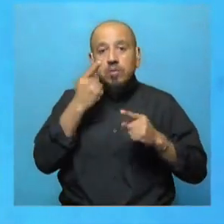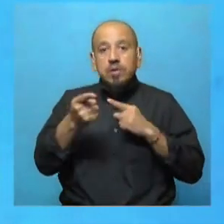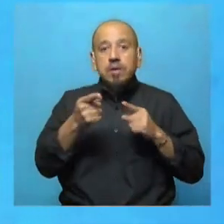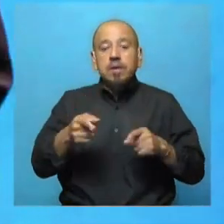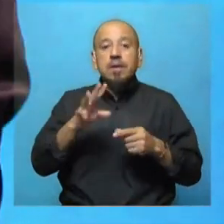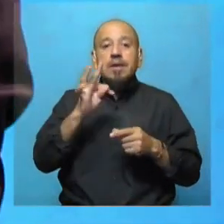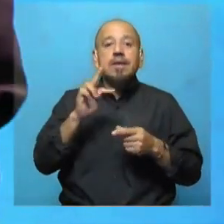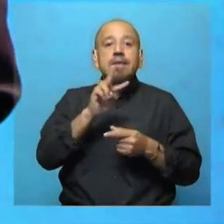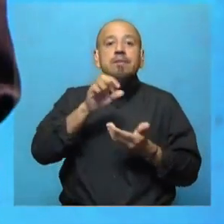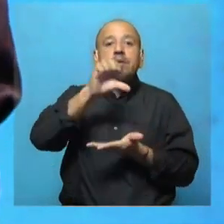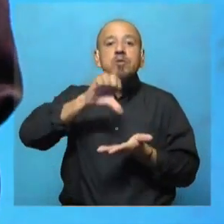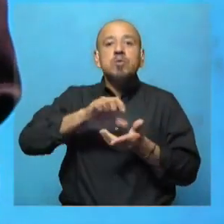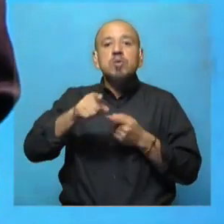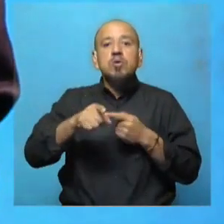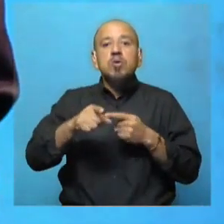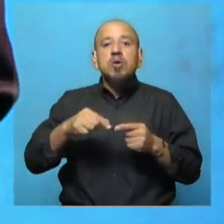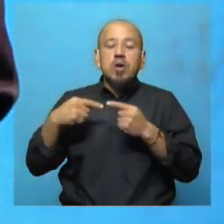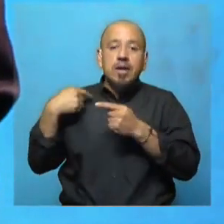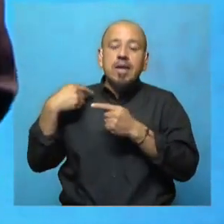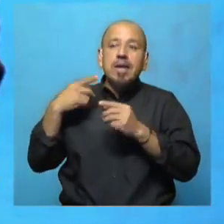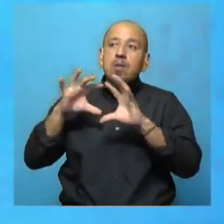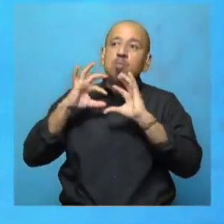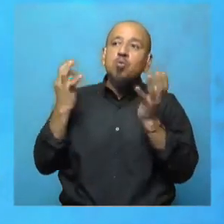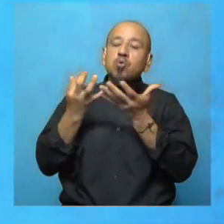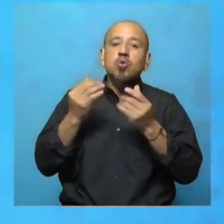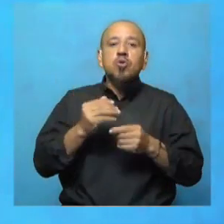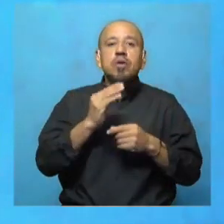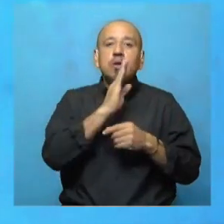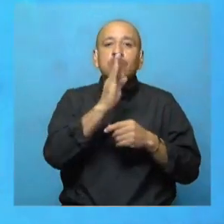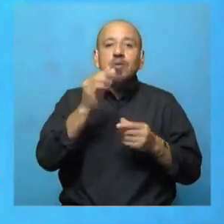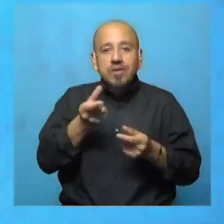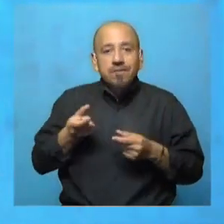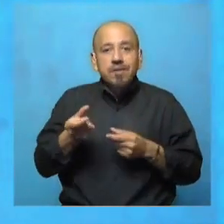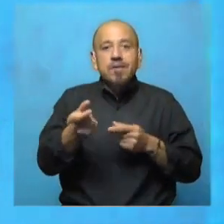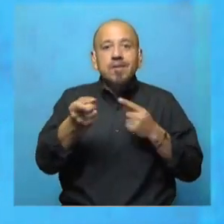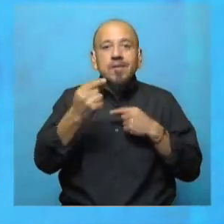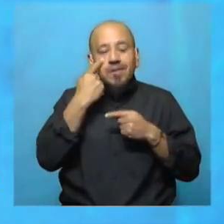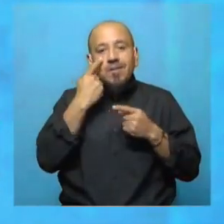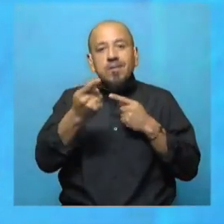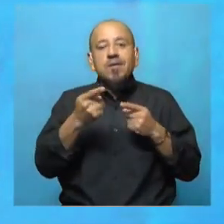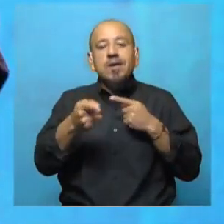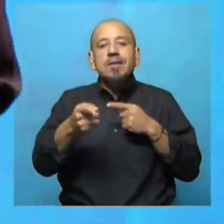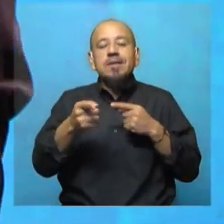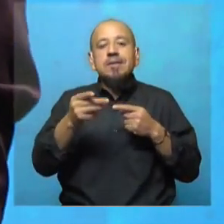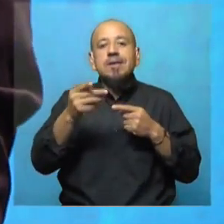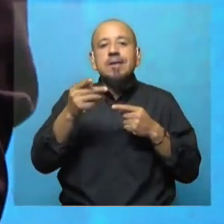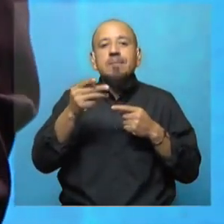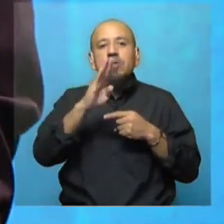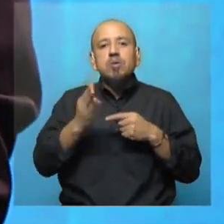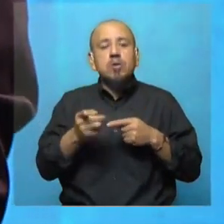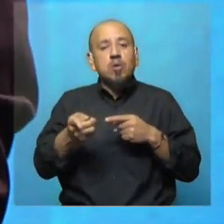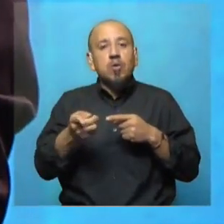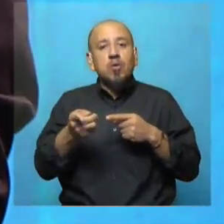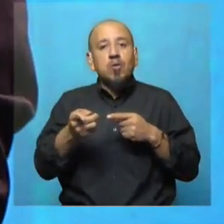en tv ciudad que era la serie El Mundo de los vídeos ahí te vi como te estabas mirando en el monitor Sí en ese personaje un